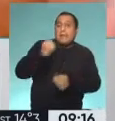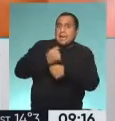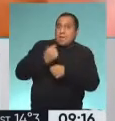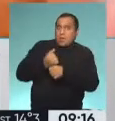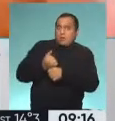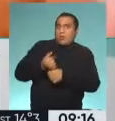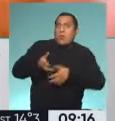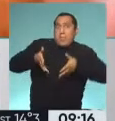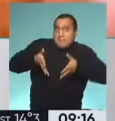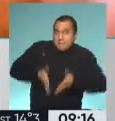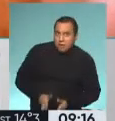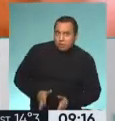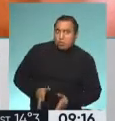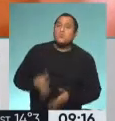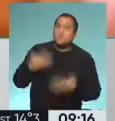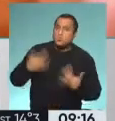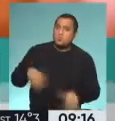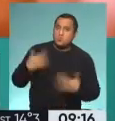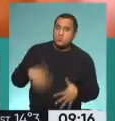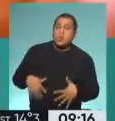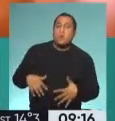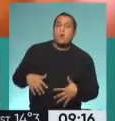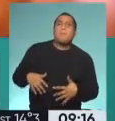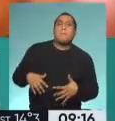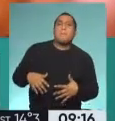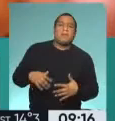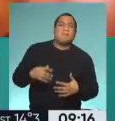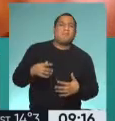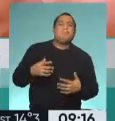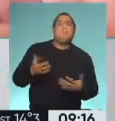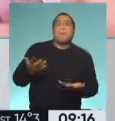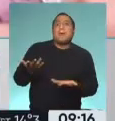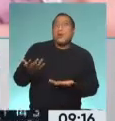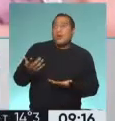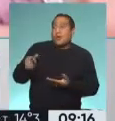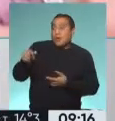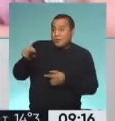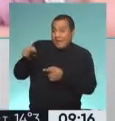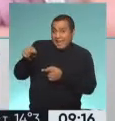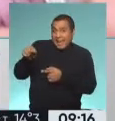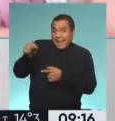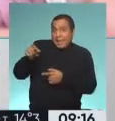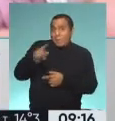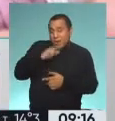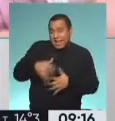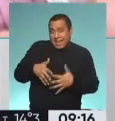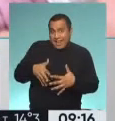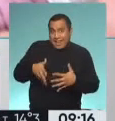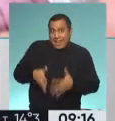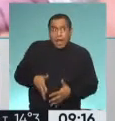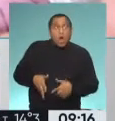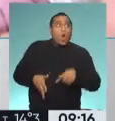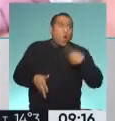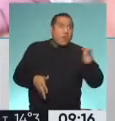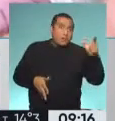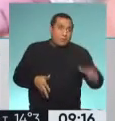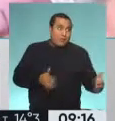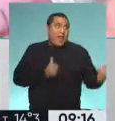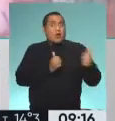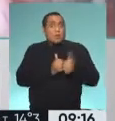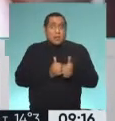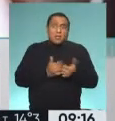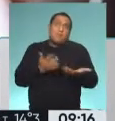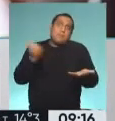fisiológico, pero justamente al que no tenemos que retirar de ese espacio es a la persona que está acompañando y que es tan importante el acompañamiento durante el nacimiento,